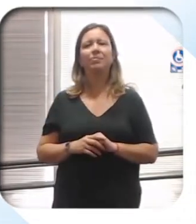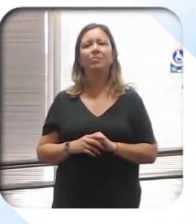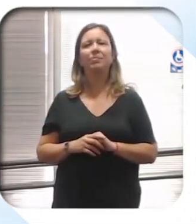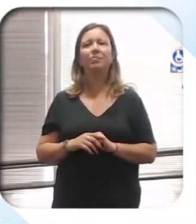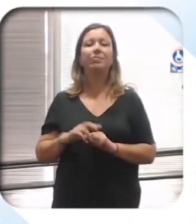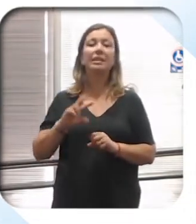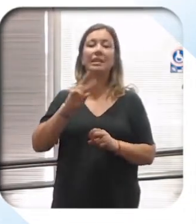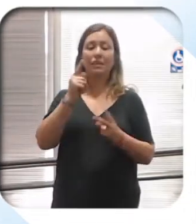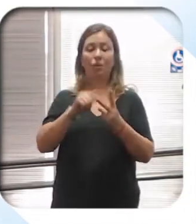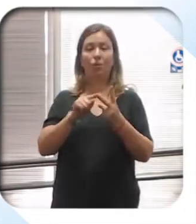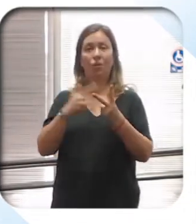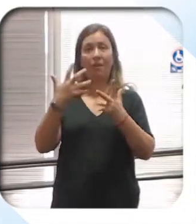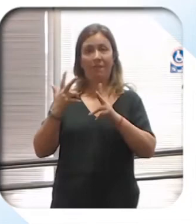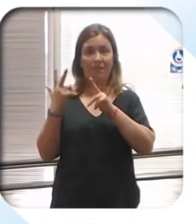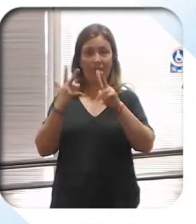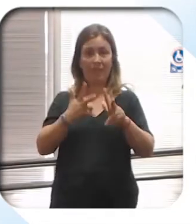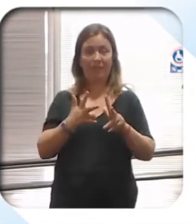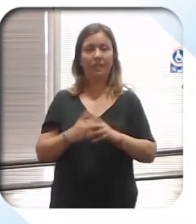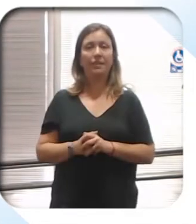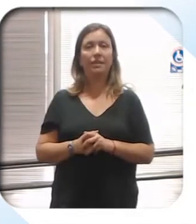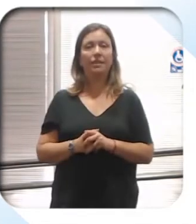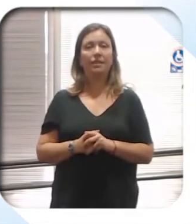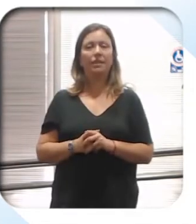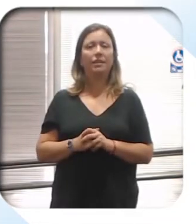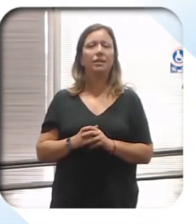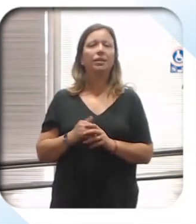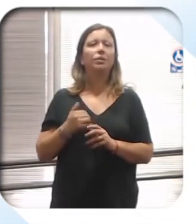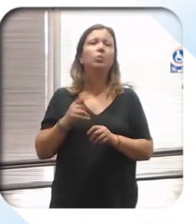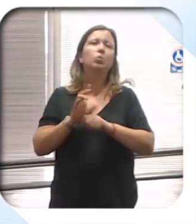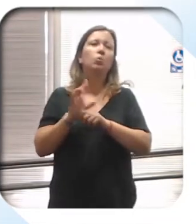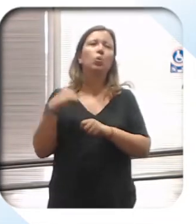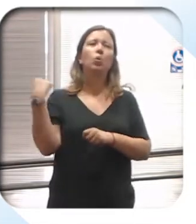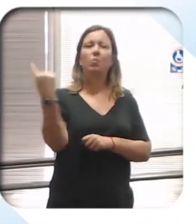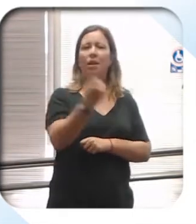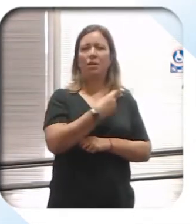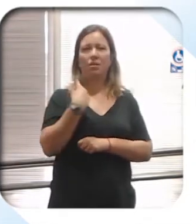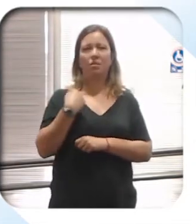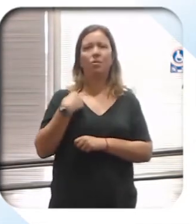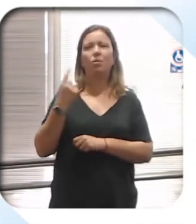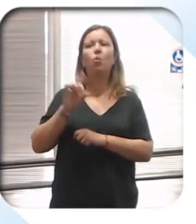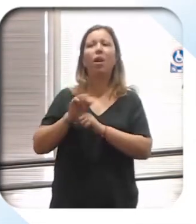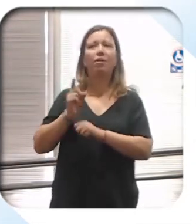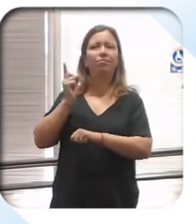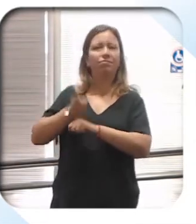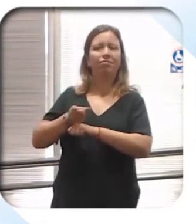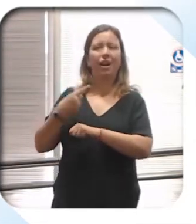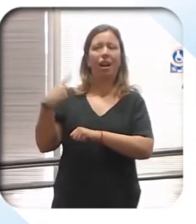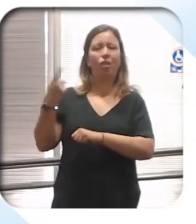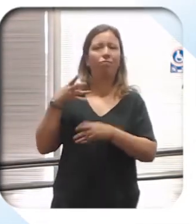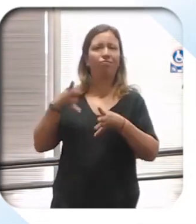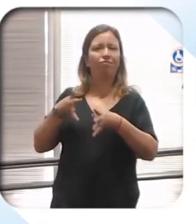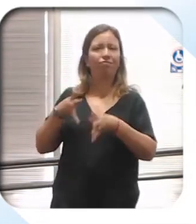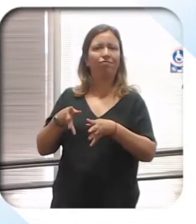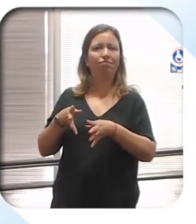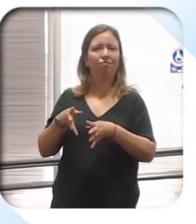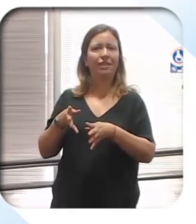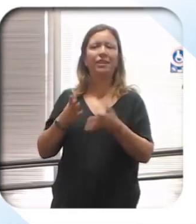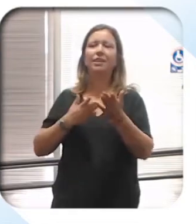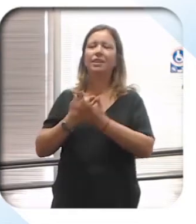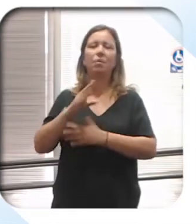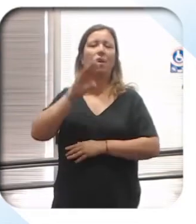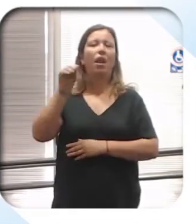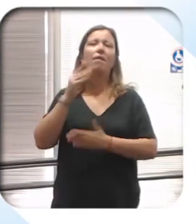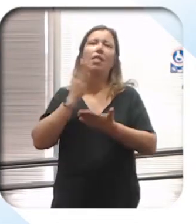Lo segundo que quería decir es un palito para nosotras mismas, para Vivian y para mí. Hablamos mucho